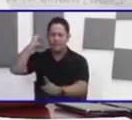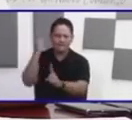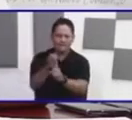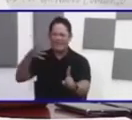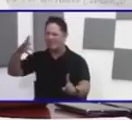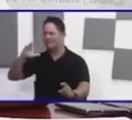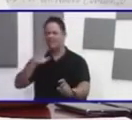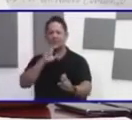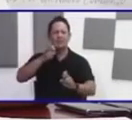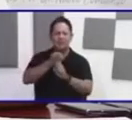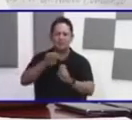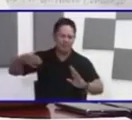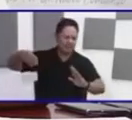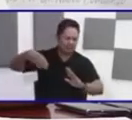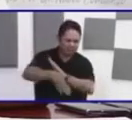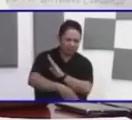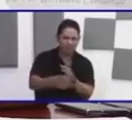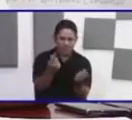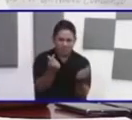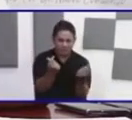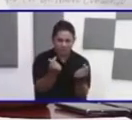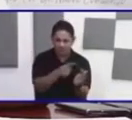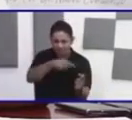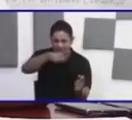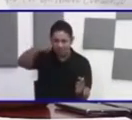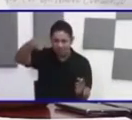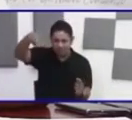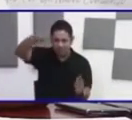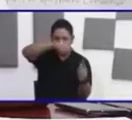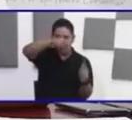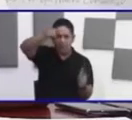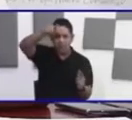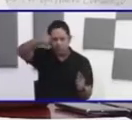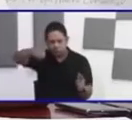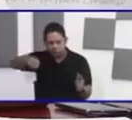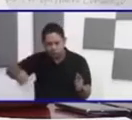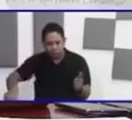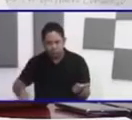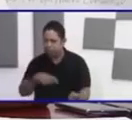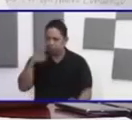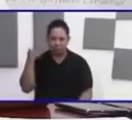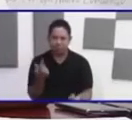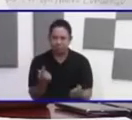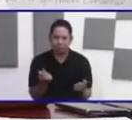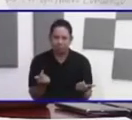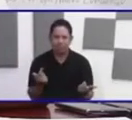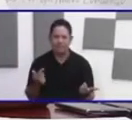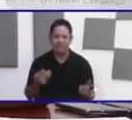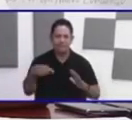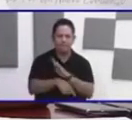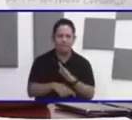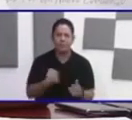impacto económico muy fuerte sobre las finanzas territoriales, y no tener cómo tener, no tener el respaldo a través